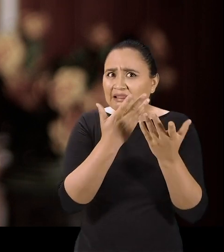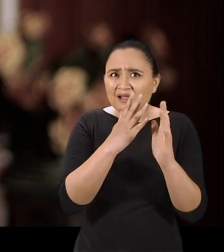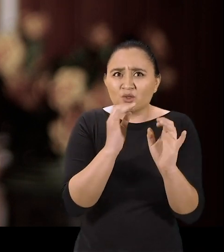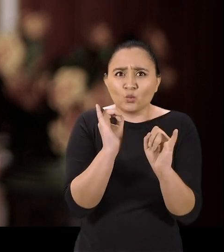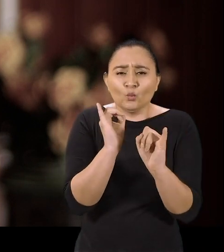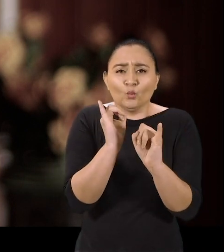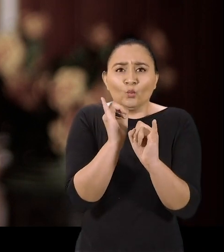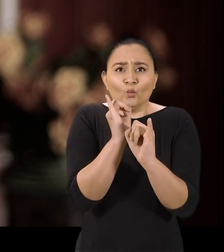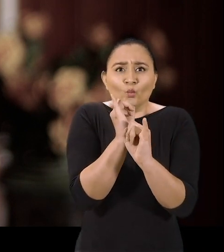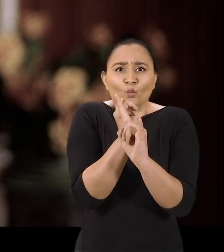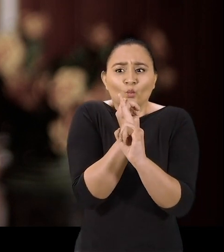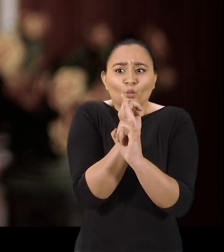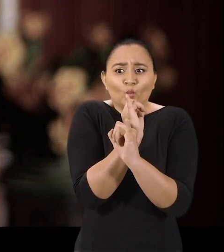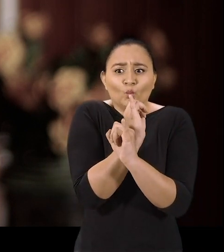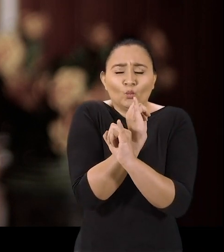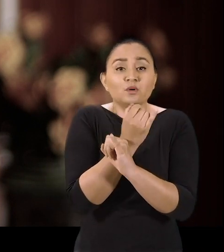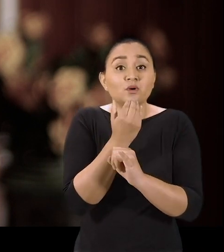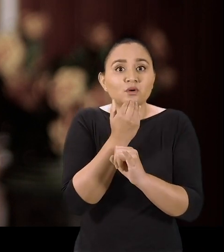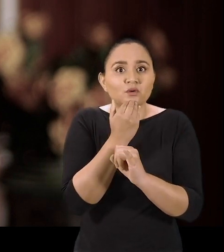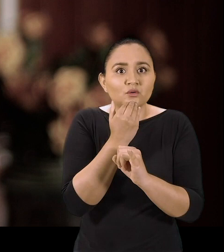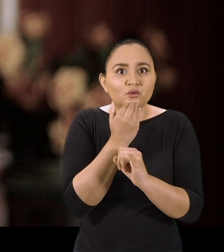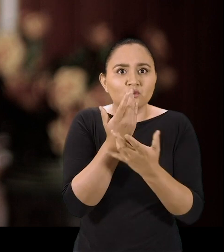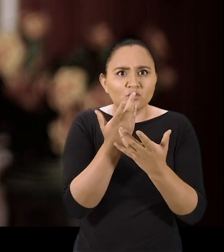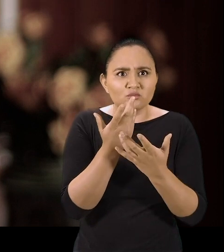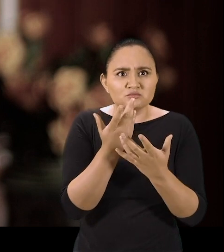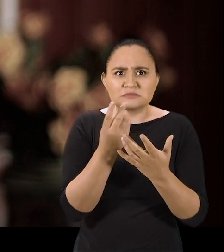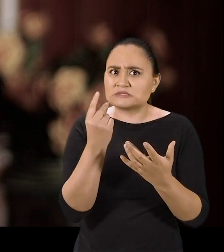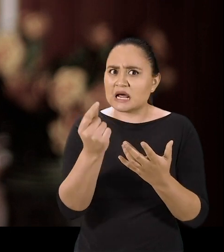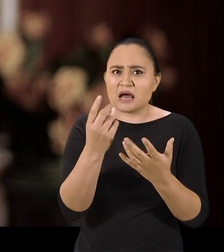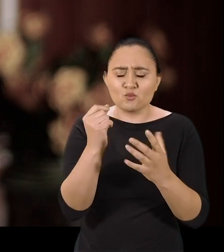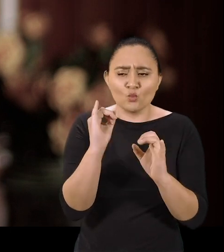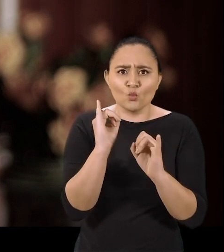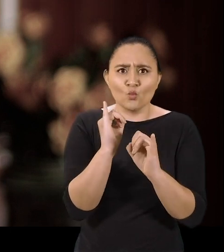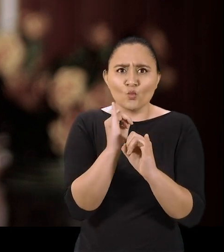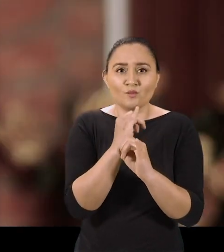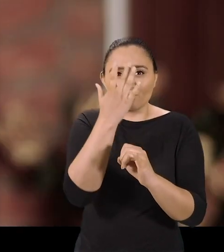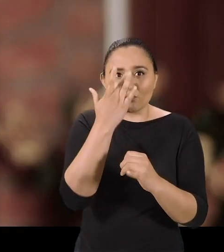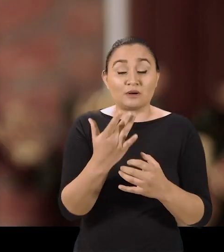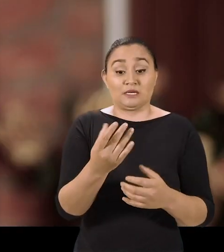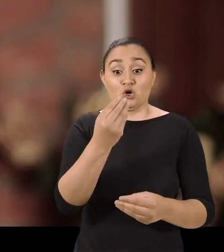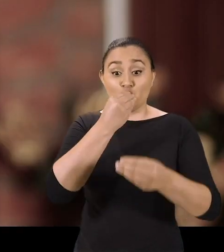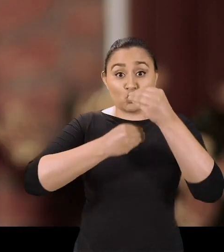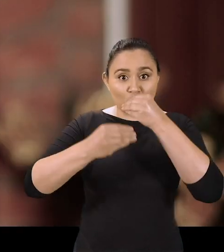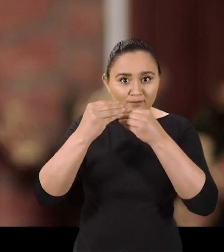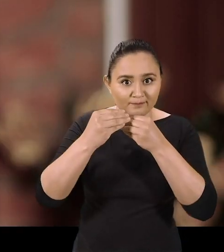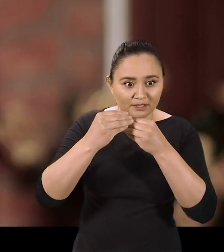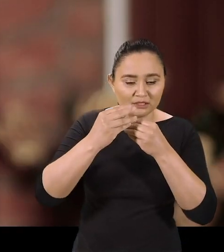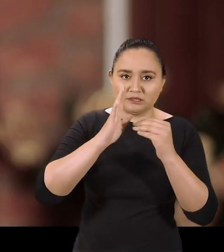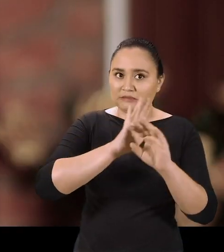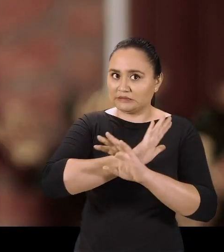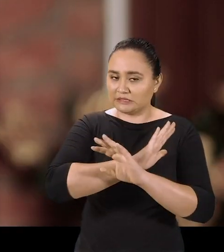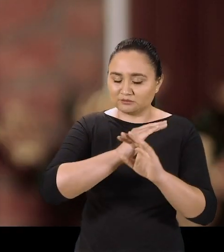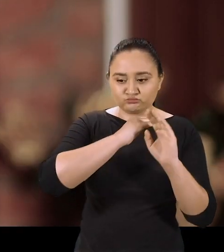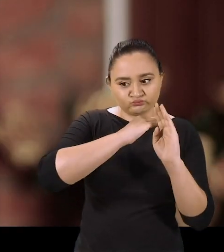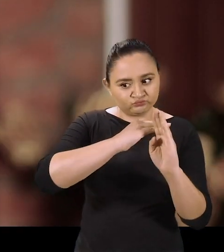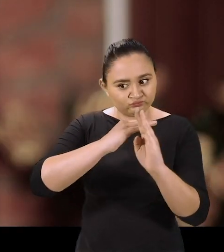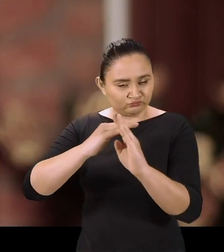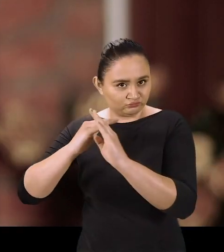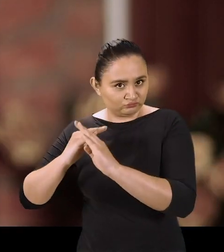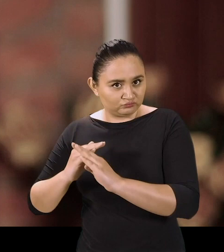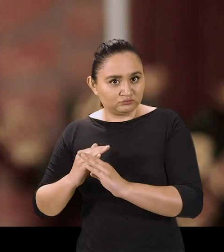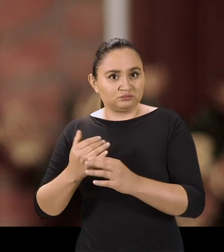peso de ella en forma ya un poco vertiginosa porque dejó de comer casi todo